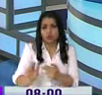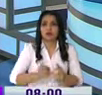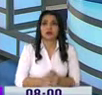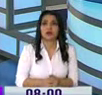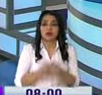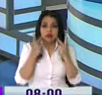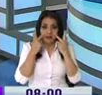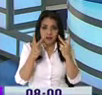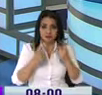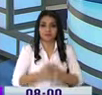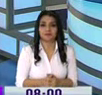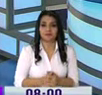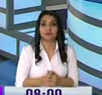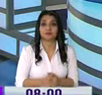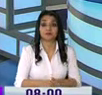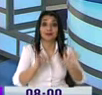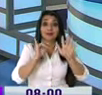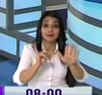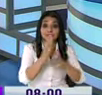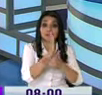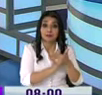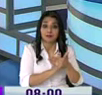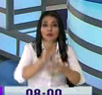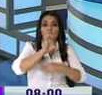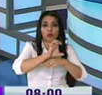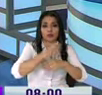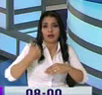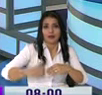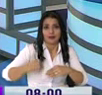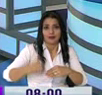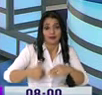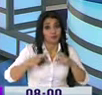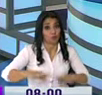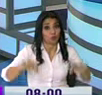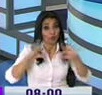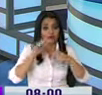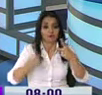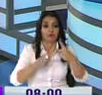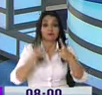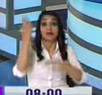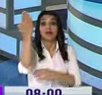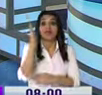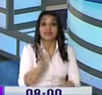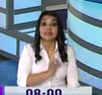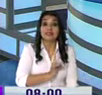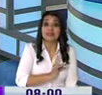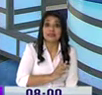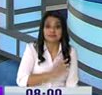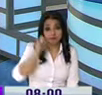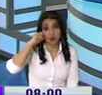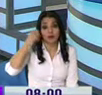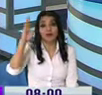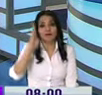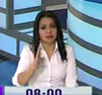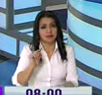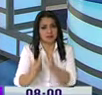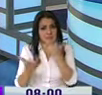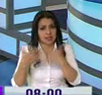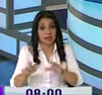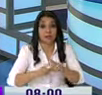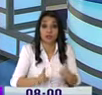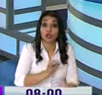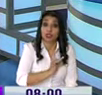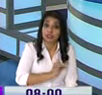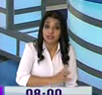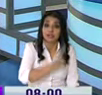partidos, 18:30, Ecuador-Argentina, partido crucial. Brasil-Chile, recordemos que Brasil está clasificado, pero Chile tiene